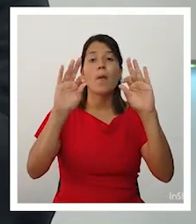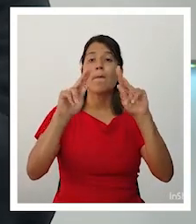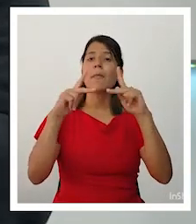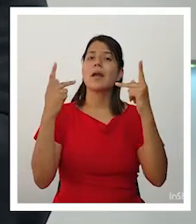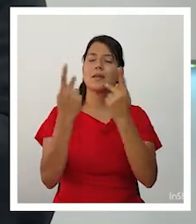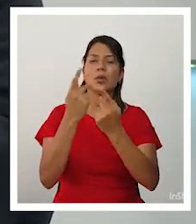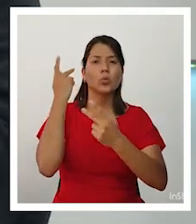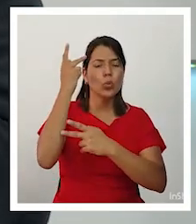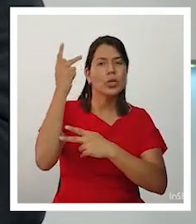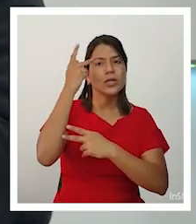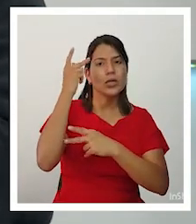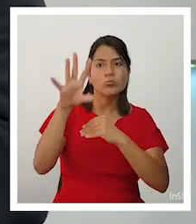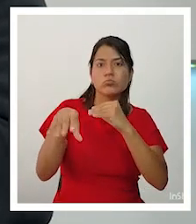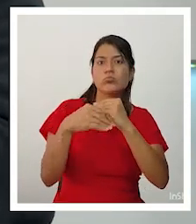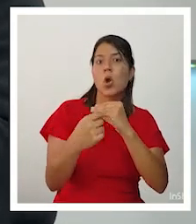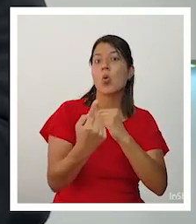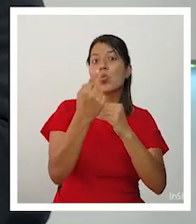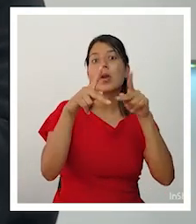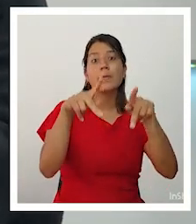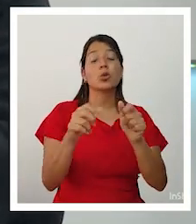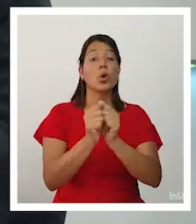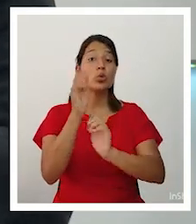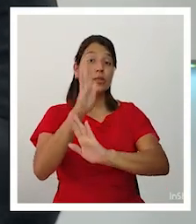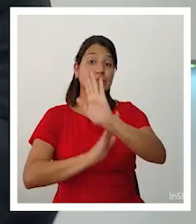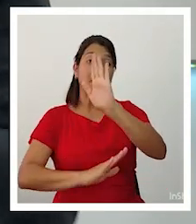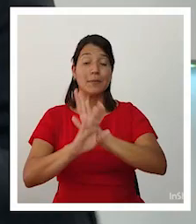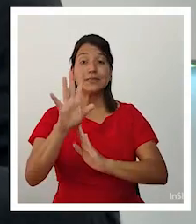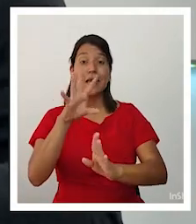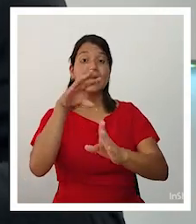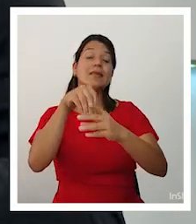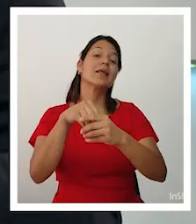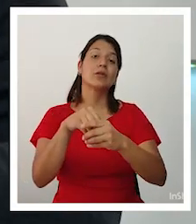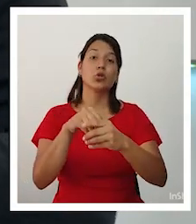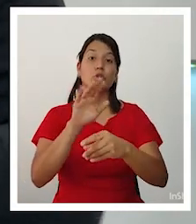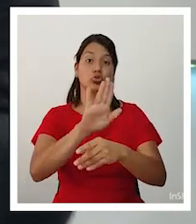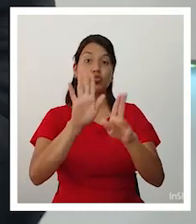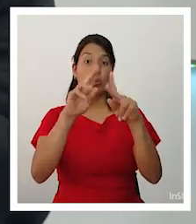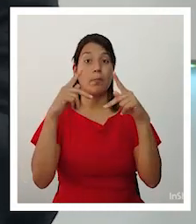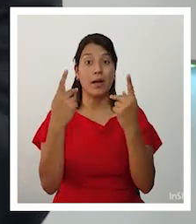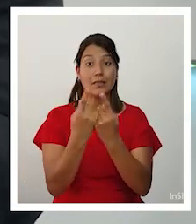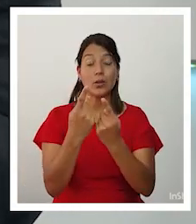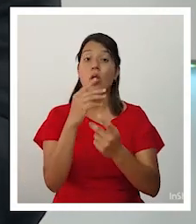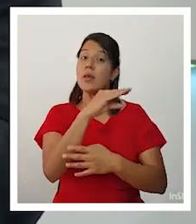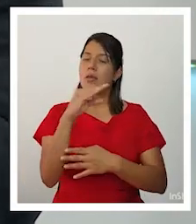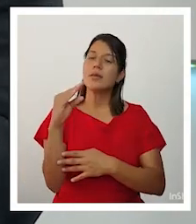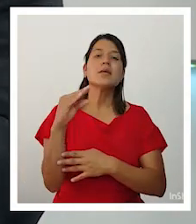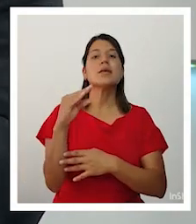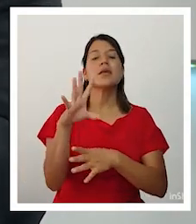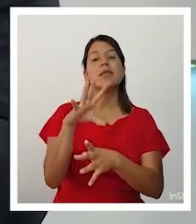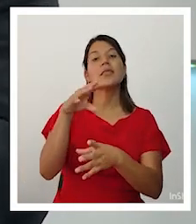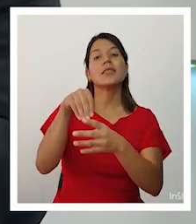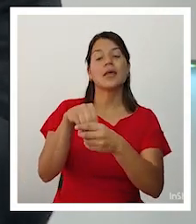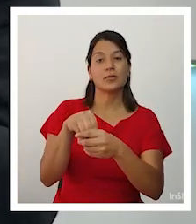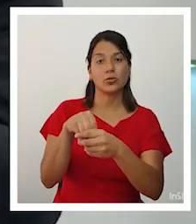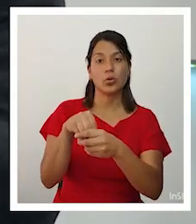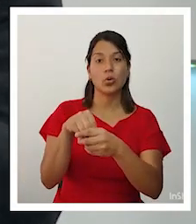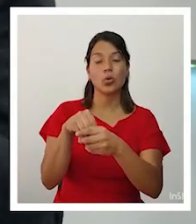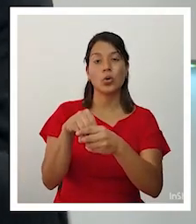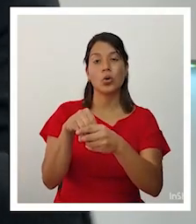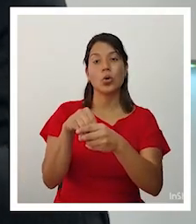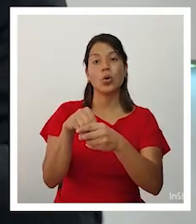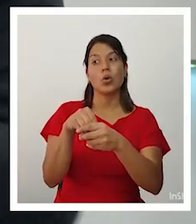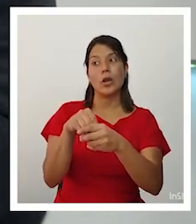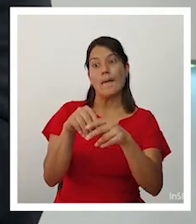tener una persona con discapacidad dentro de su partido y que esté dentro de